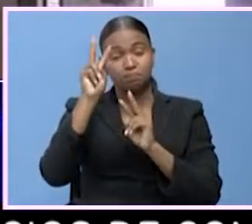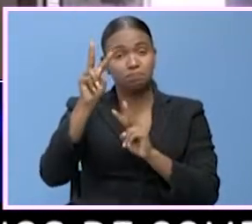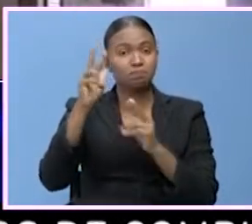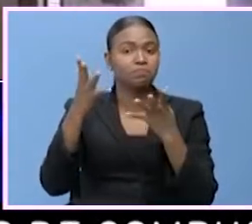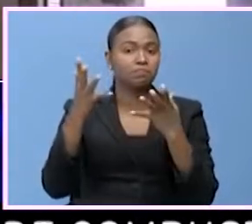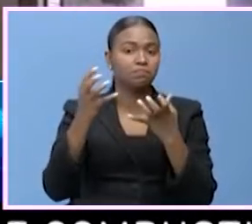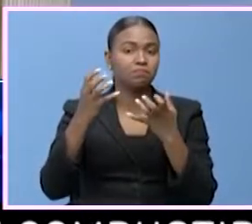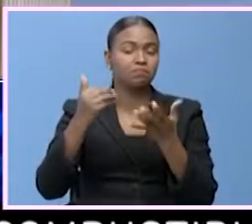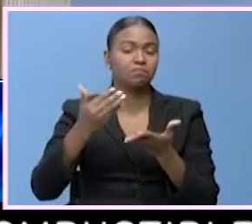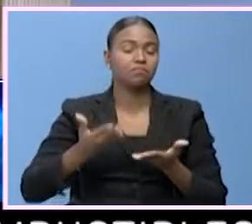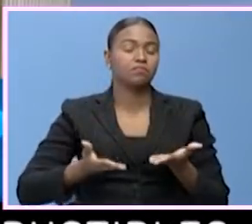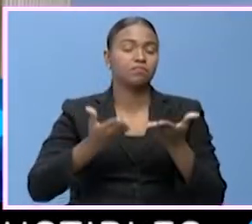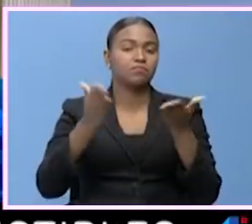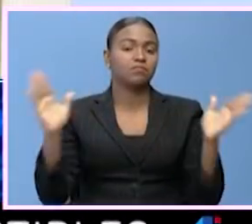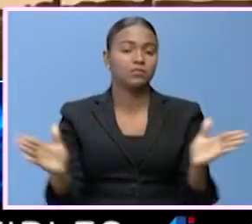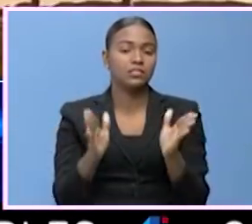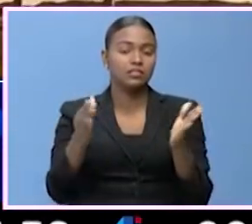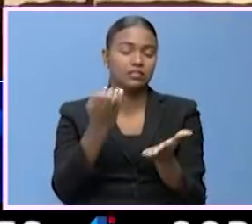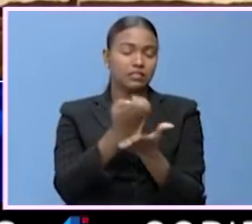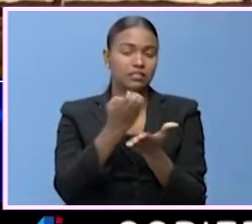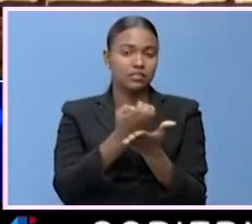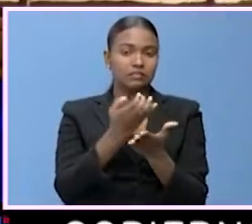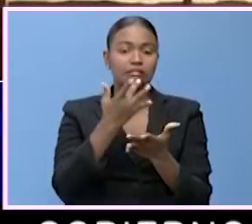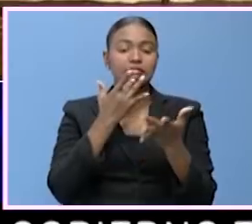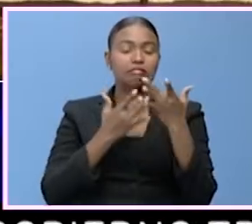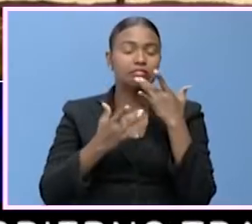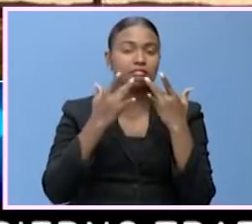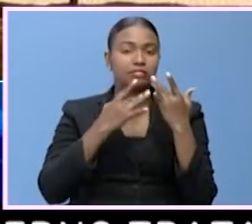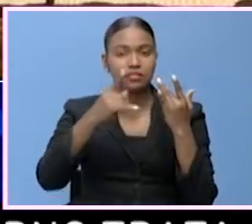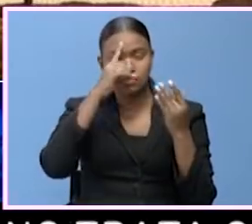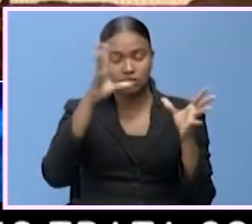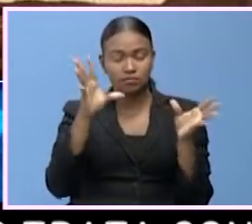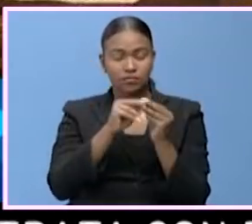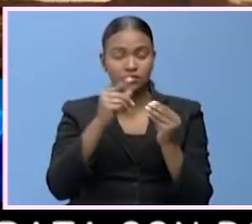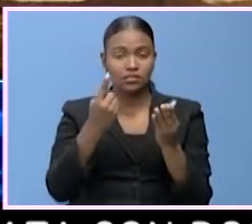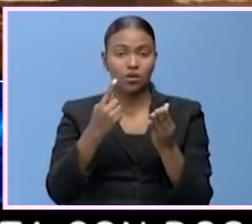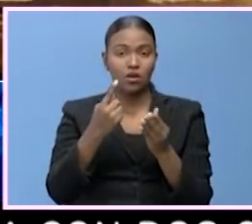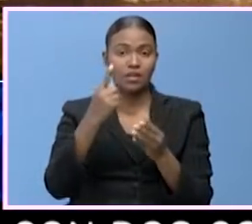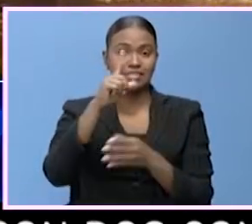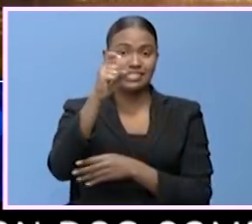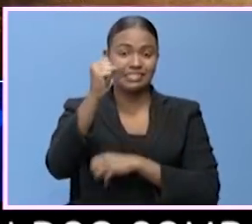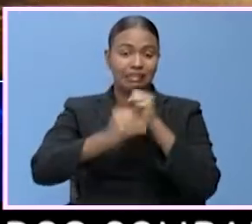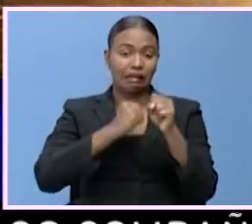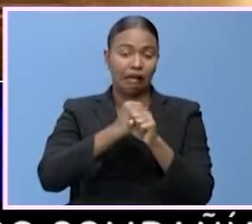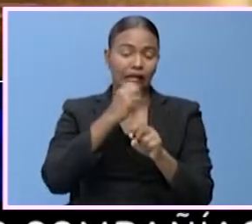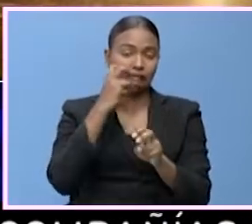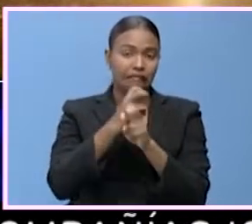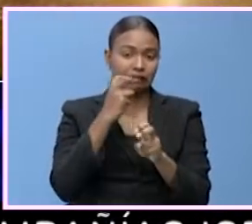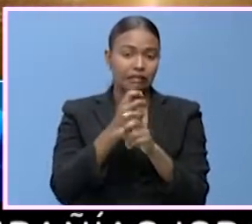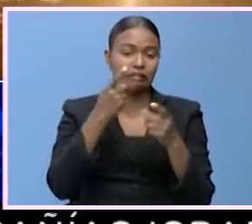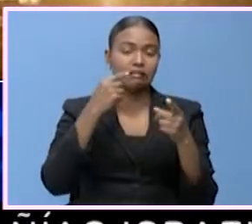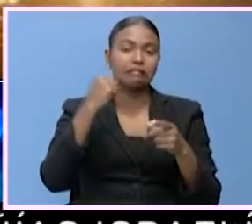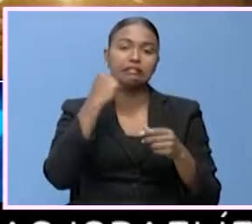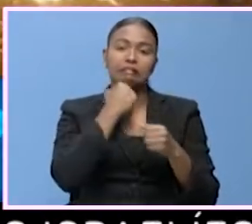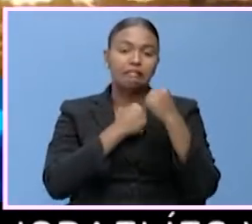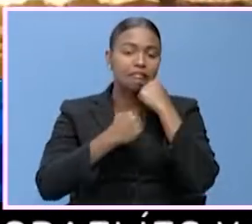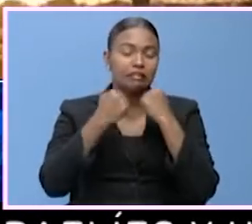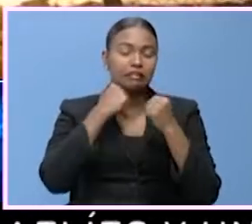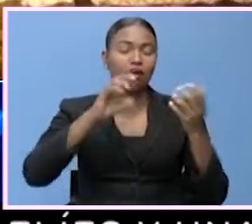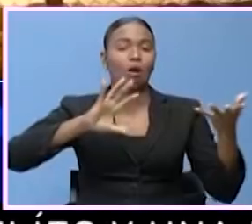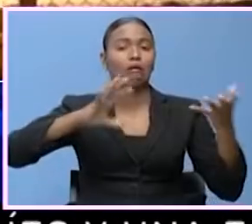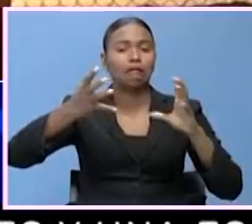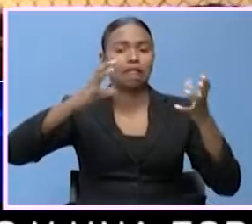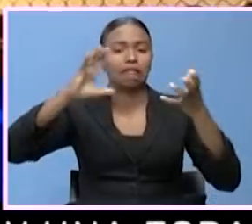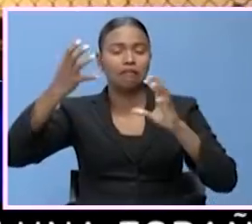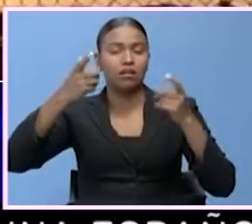pretende impulsar una economía en crisis tras más de una década de dificultades, desastres